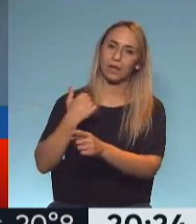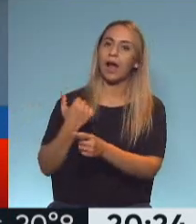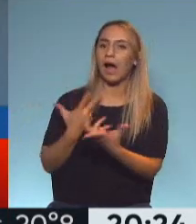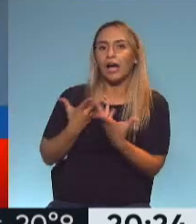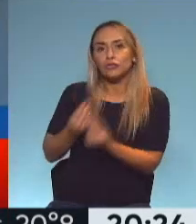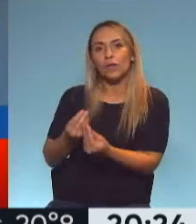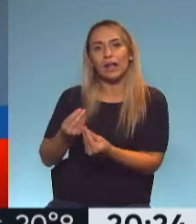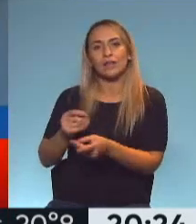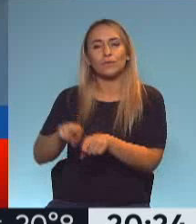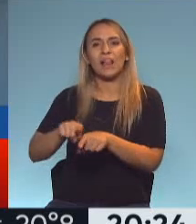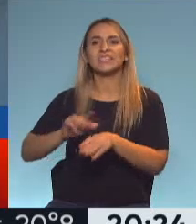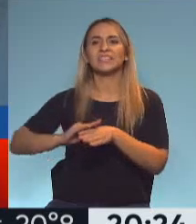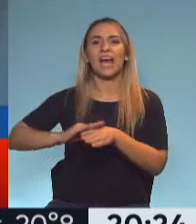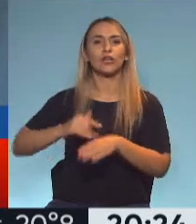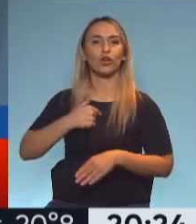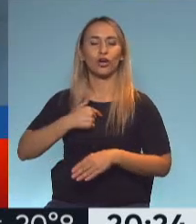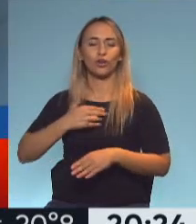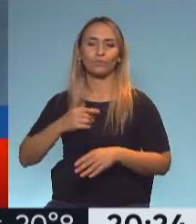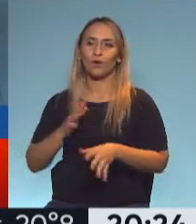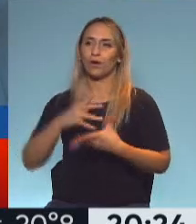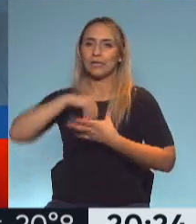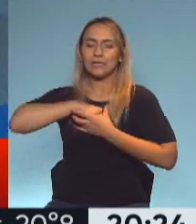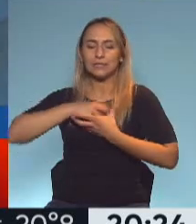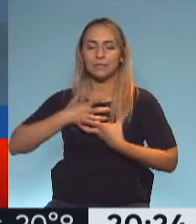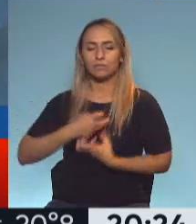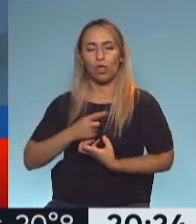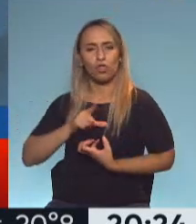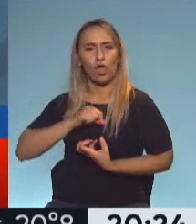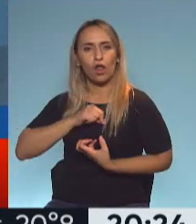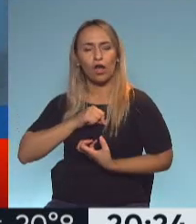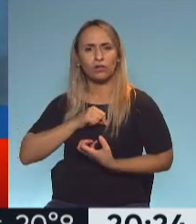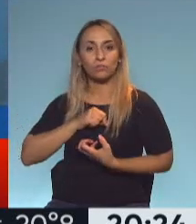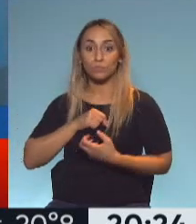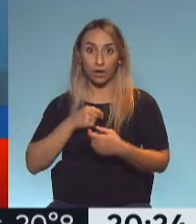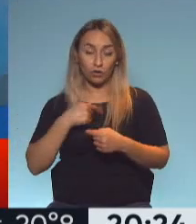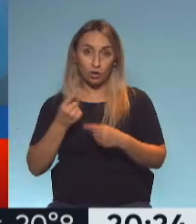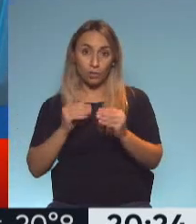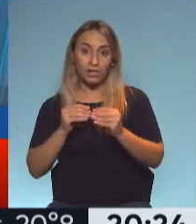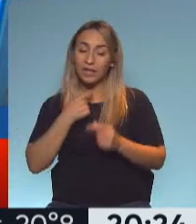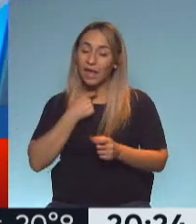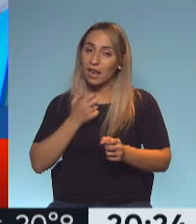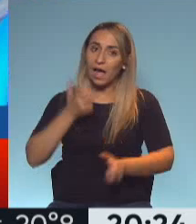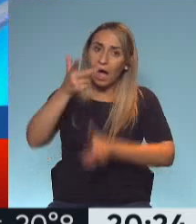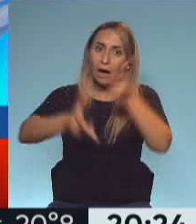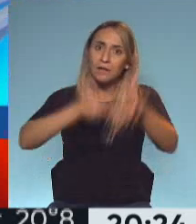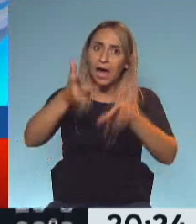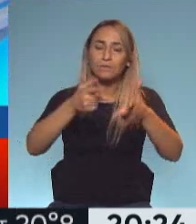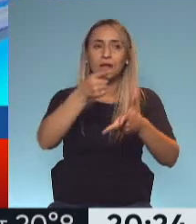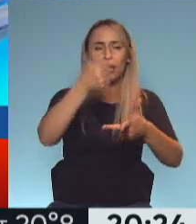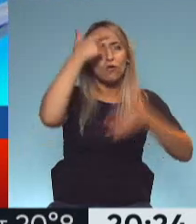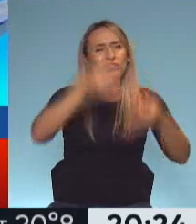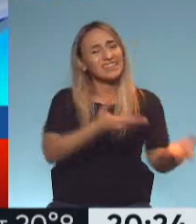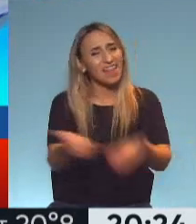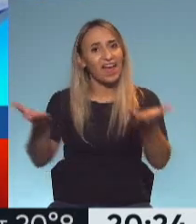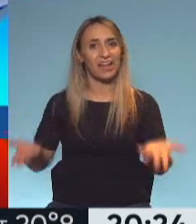reparación. Digo, la palabra sana, pero a su vez también hay muchos compañeros que quieren hablar para una reparación a través de la justicia, digamos, Claro. ¿no? ¿Y